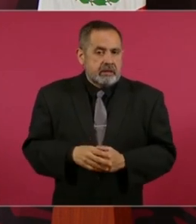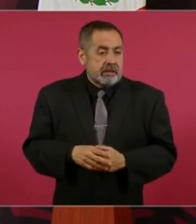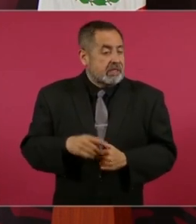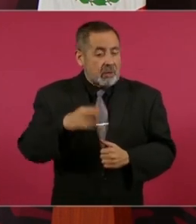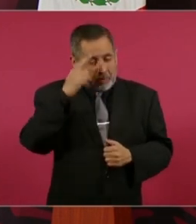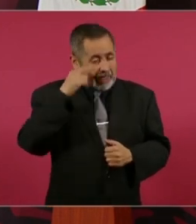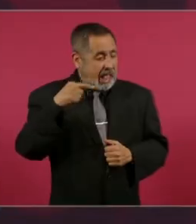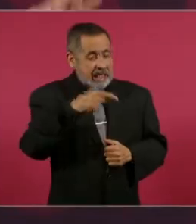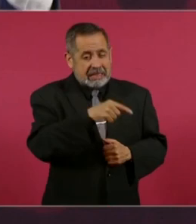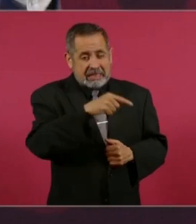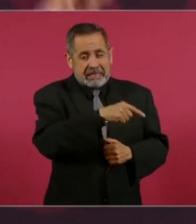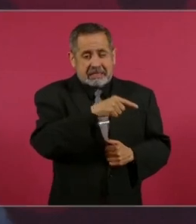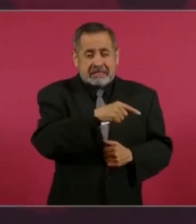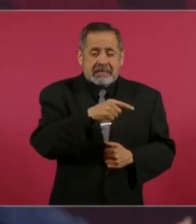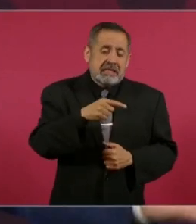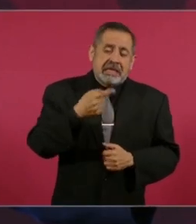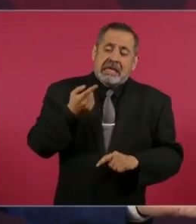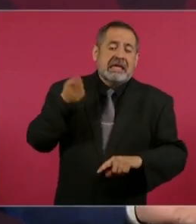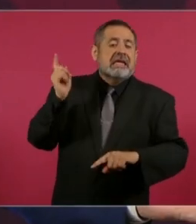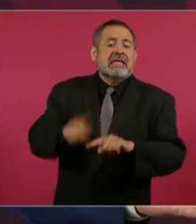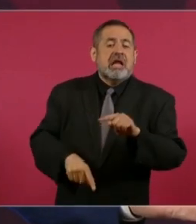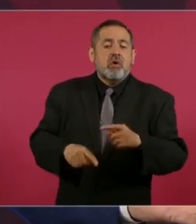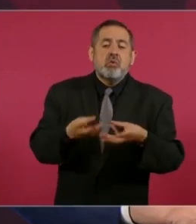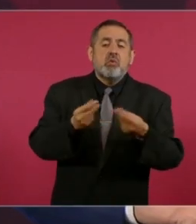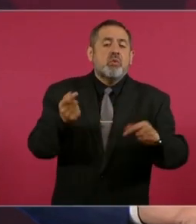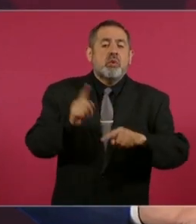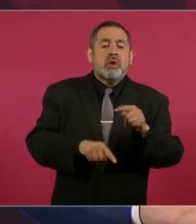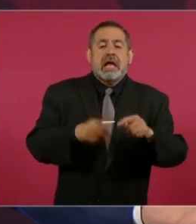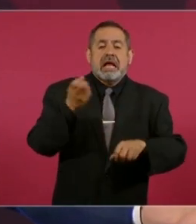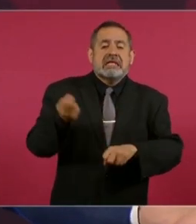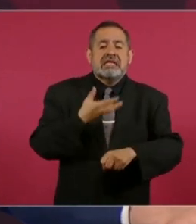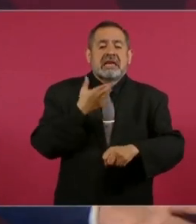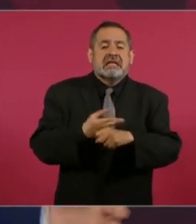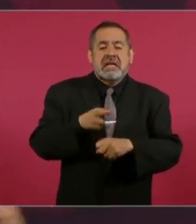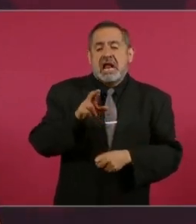desaparecieron la Secretaría de la Reforma Agraria.